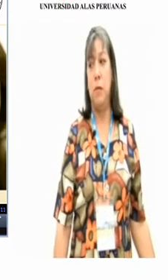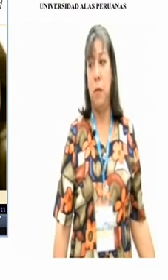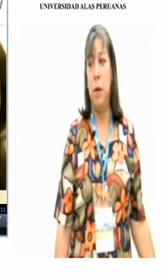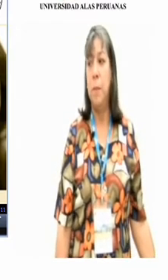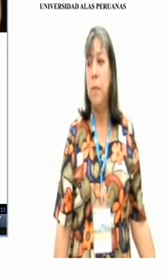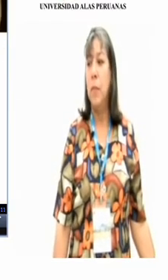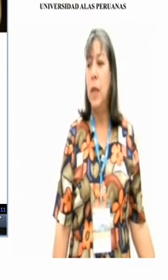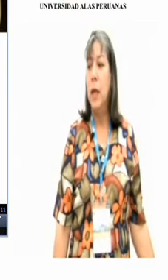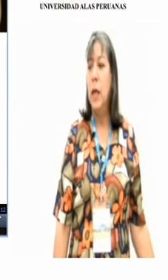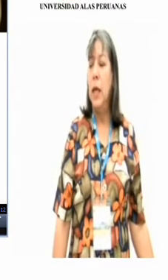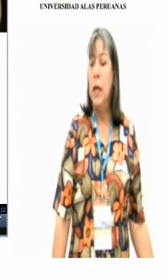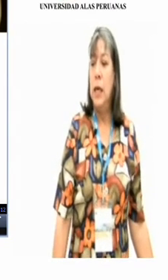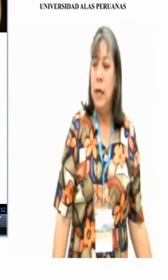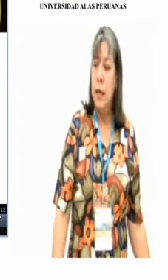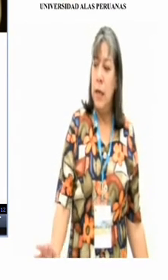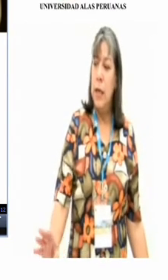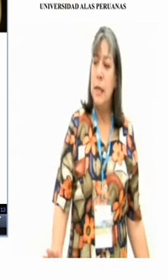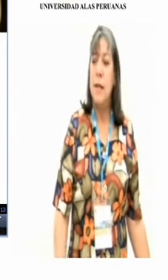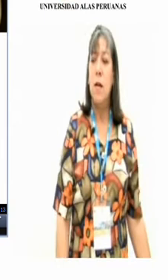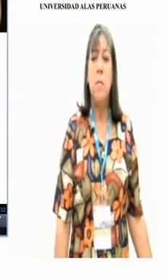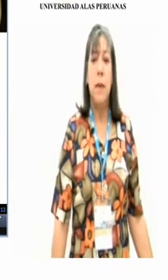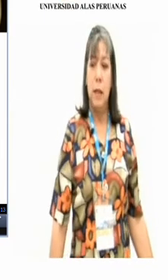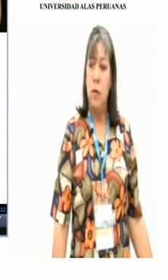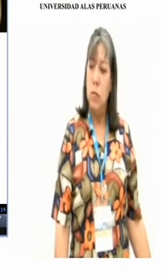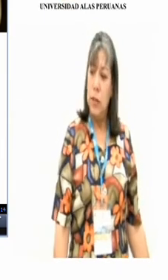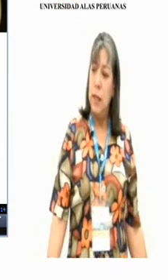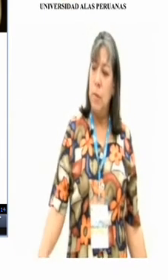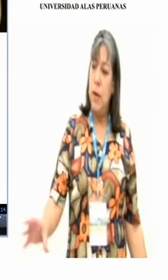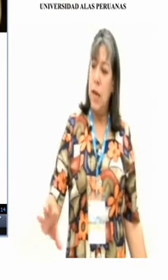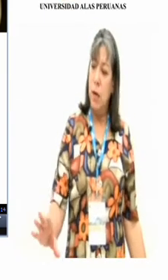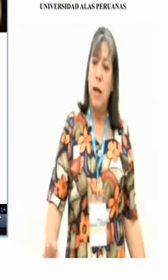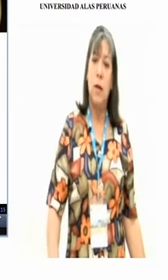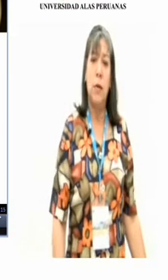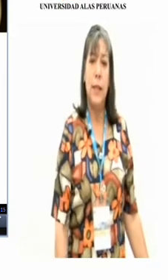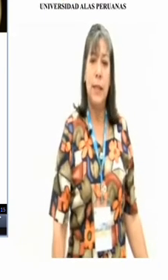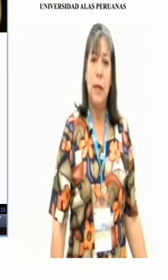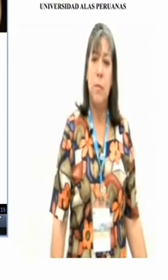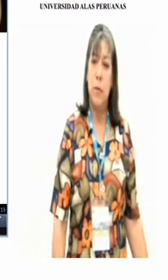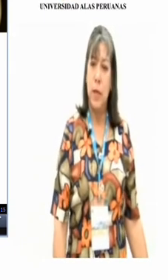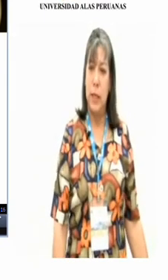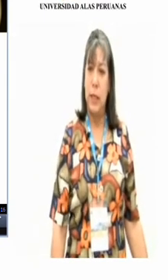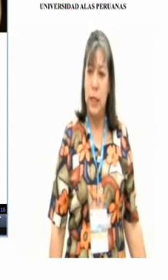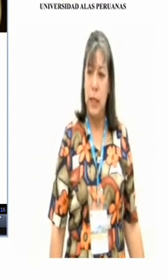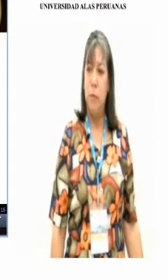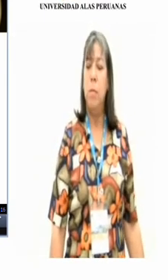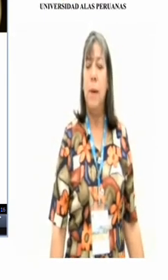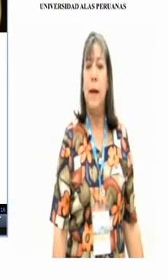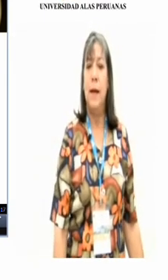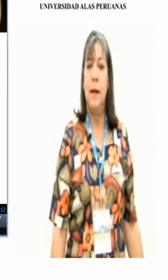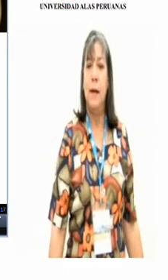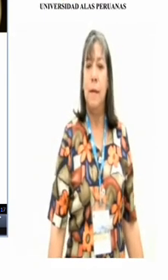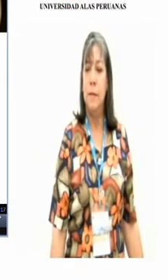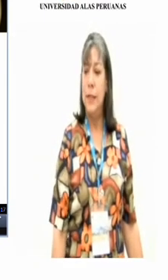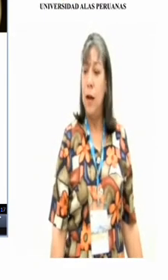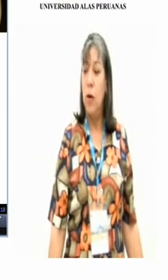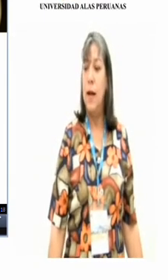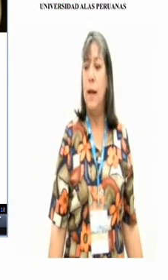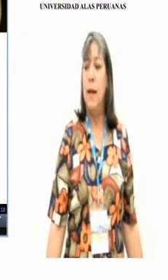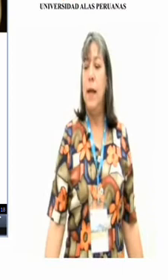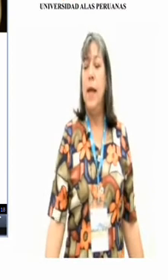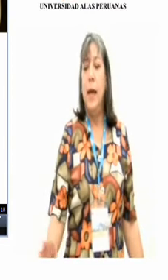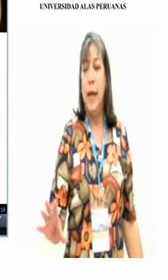de mis investigaciones. Quisiera compartir con ustedes, pues, que a lo largo de este tiempo que tenemos